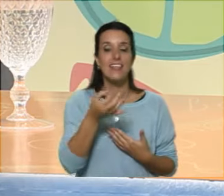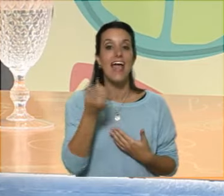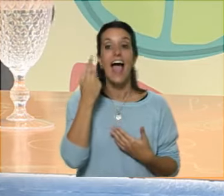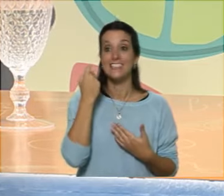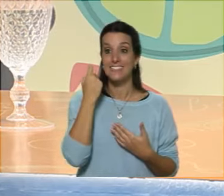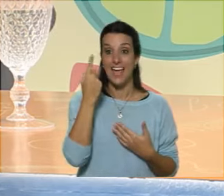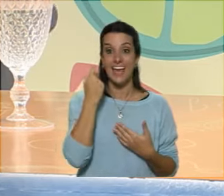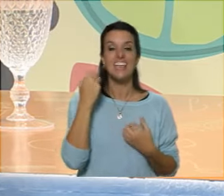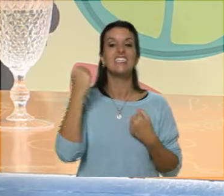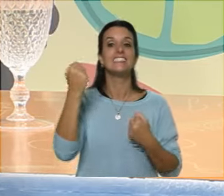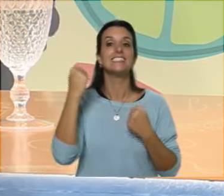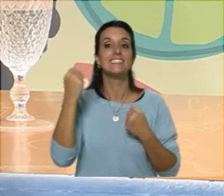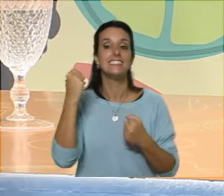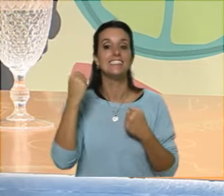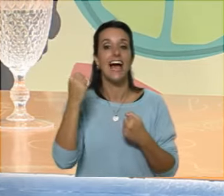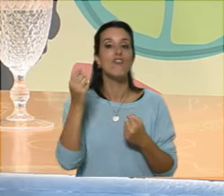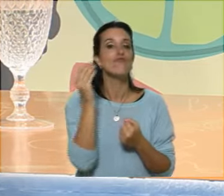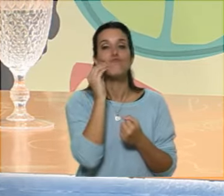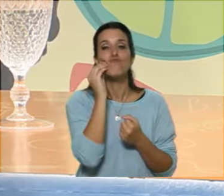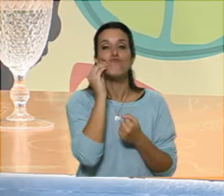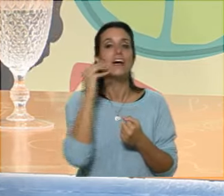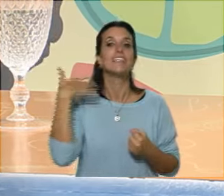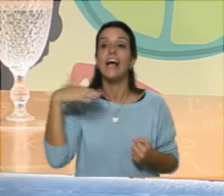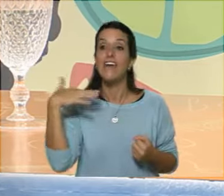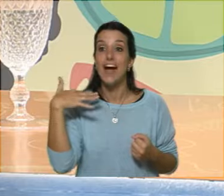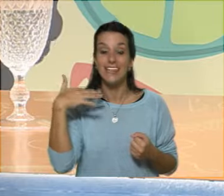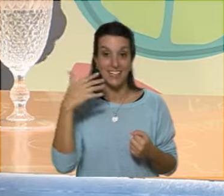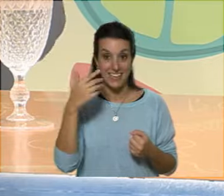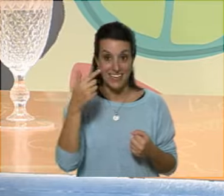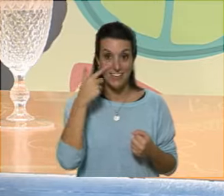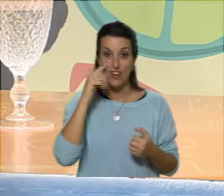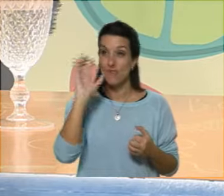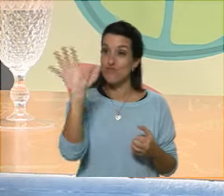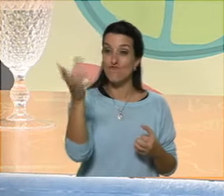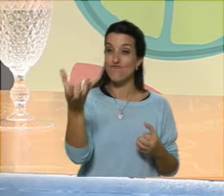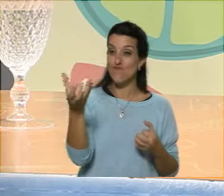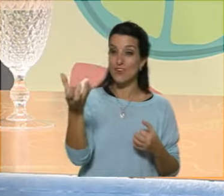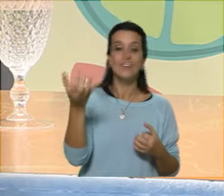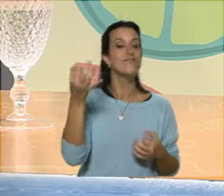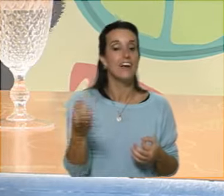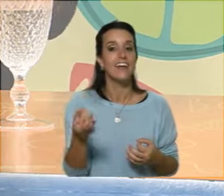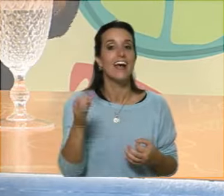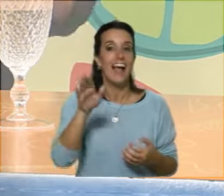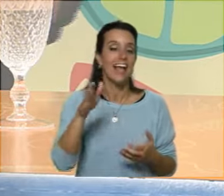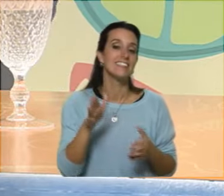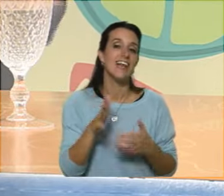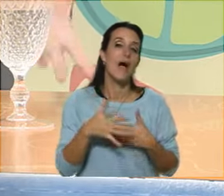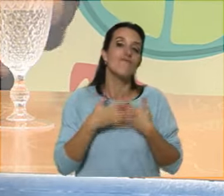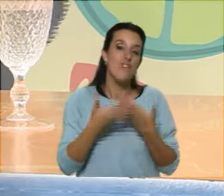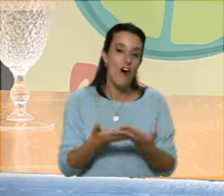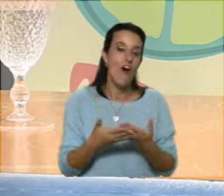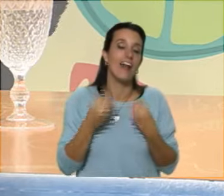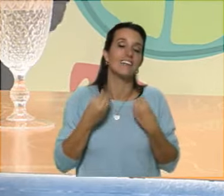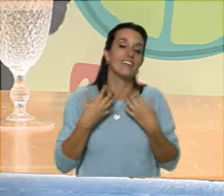ayer del hincha que agarra y le agarró y le dio un beso a Cavani en vivo. Dice, si estamos hablando de amor, bueno, también es un tipo de amor hacia la